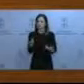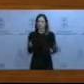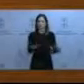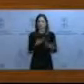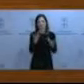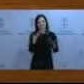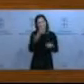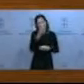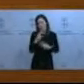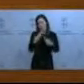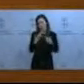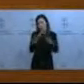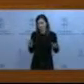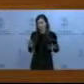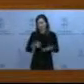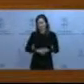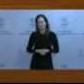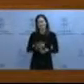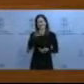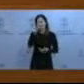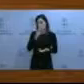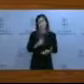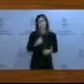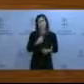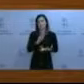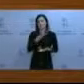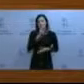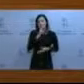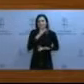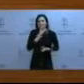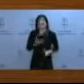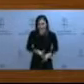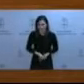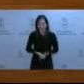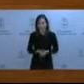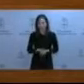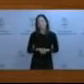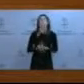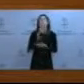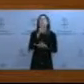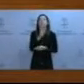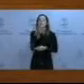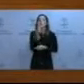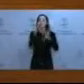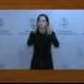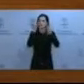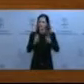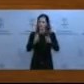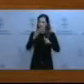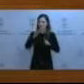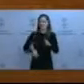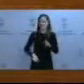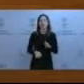sé, se me escapaba la risa, ¿no? Mira, los dos temas que hoy traemos